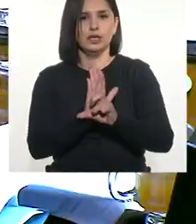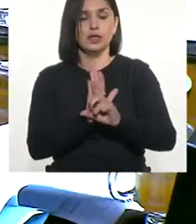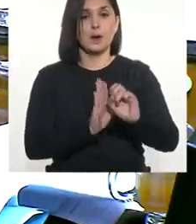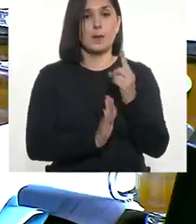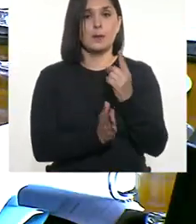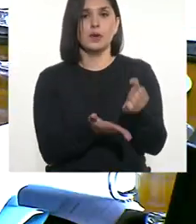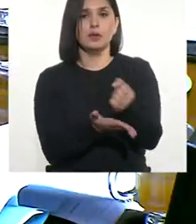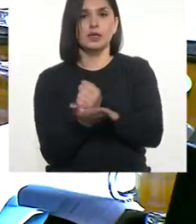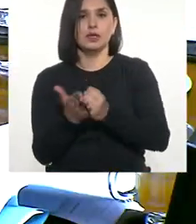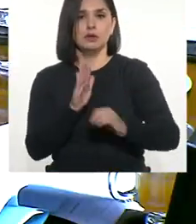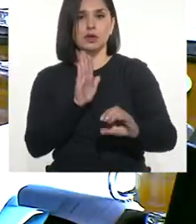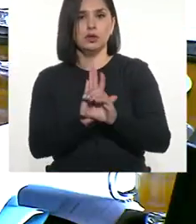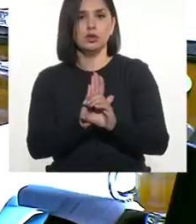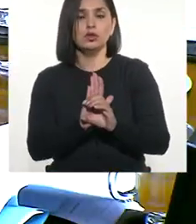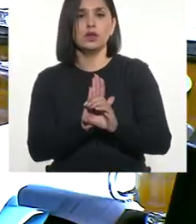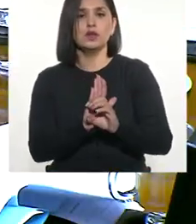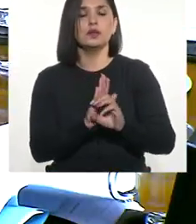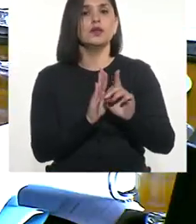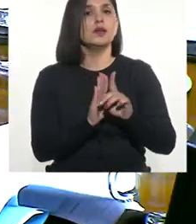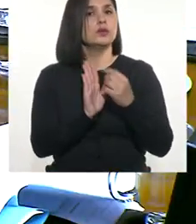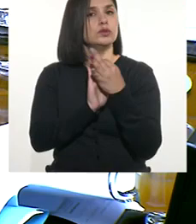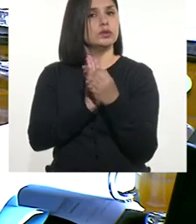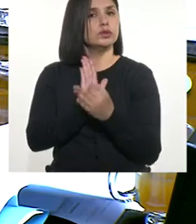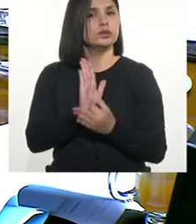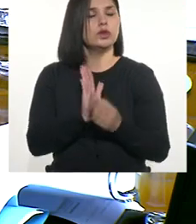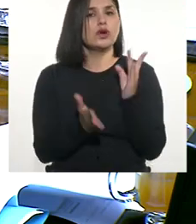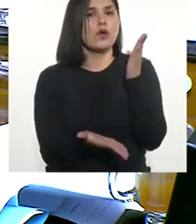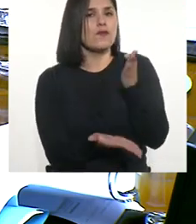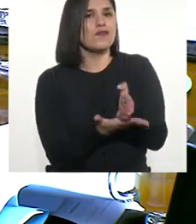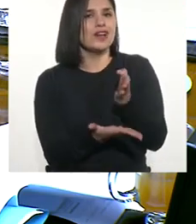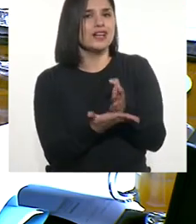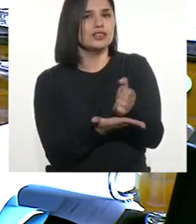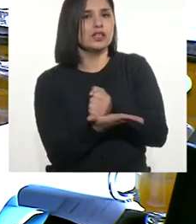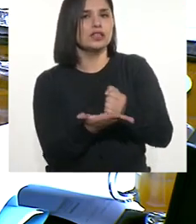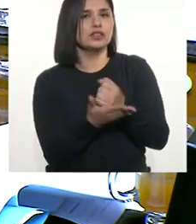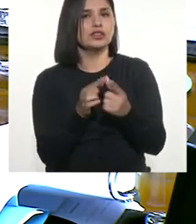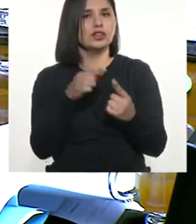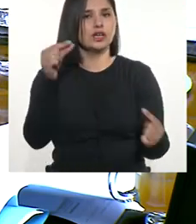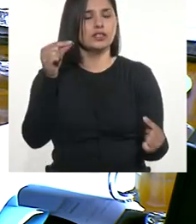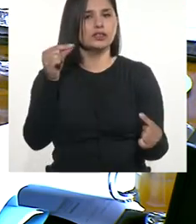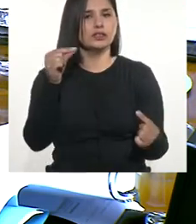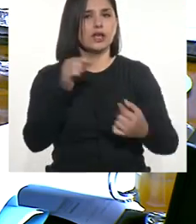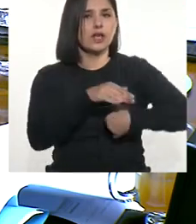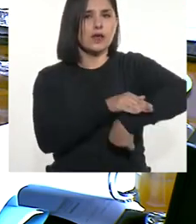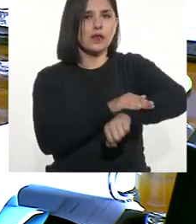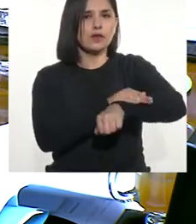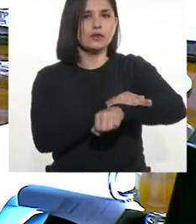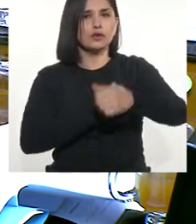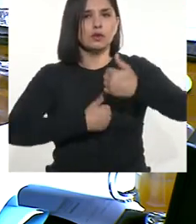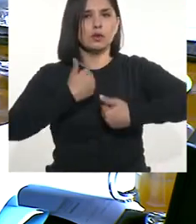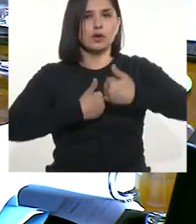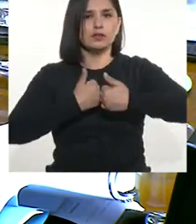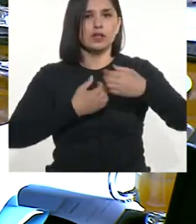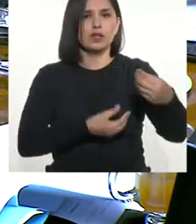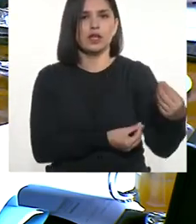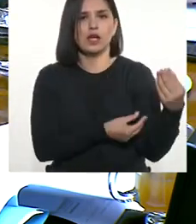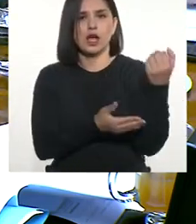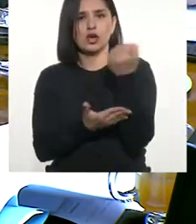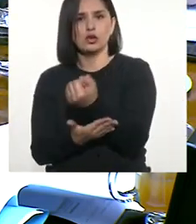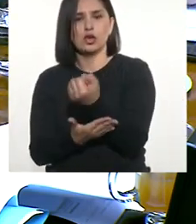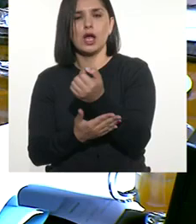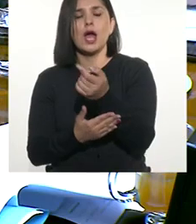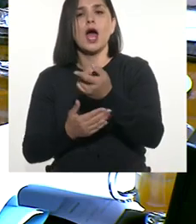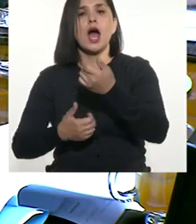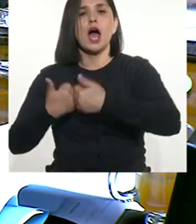primer trámite constitucional que establece la obligación de la asociación nacional de fútbol profesional de contribuir al fútbol a